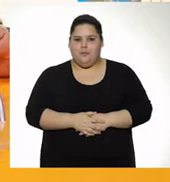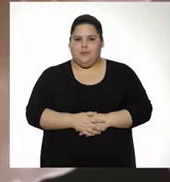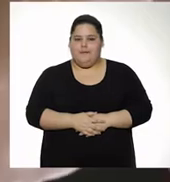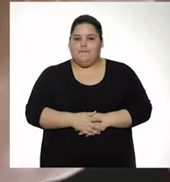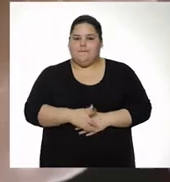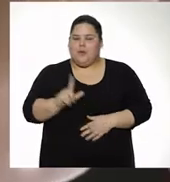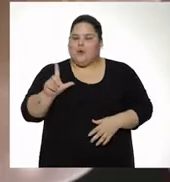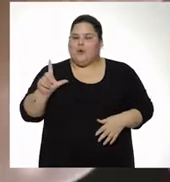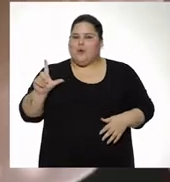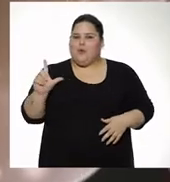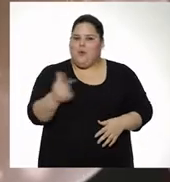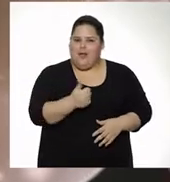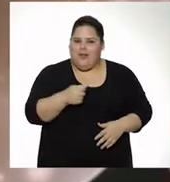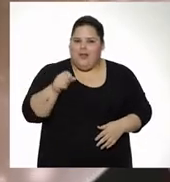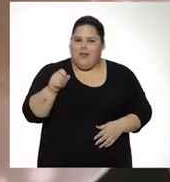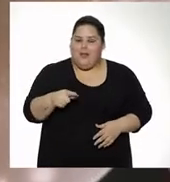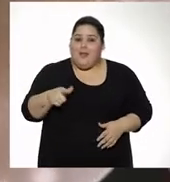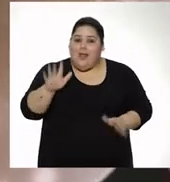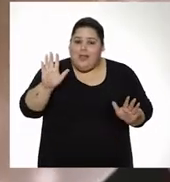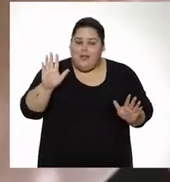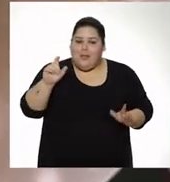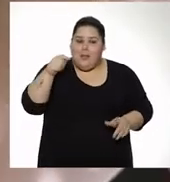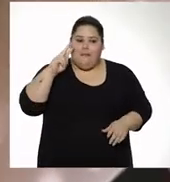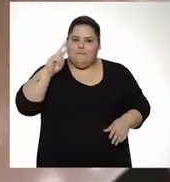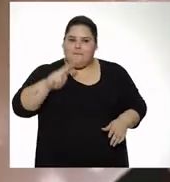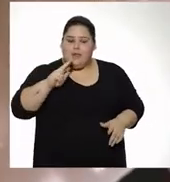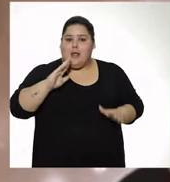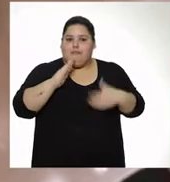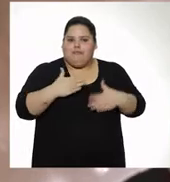¡Increíble! ¡Hey! ¡Miren el fenómeno!